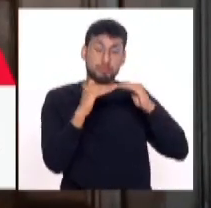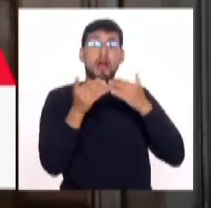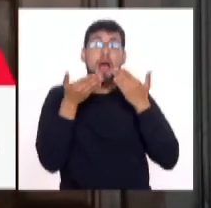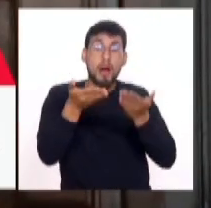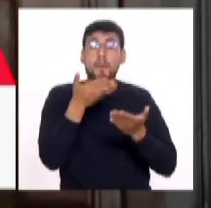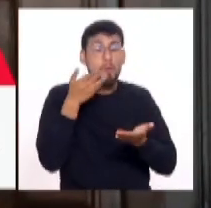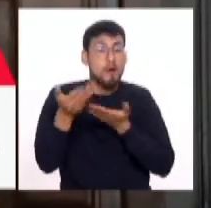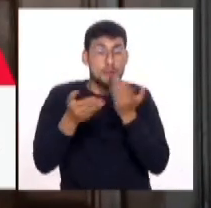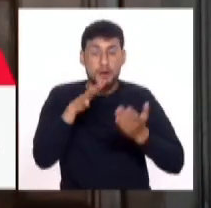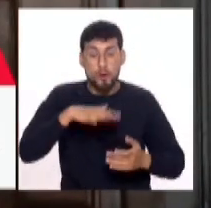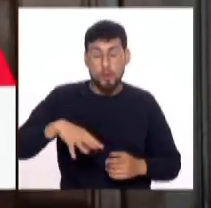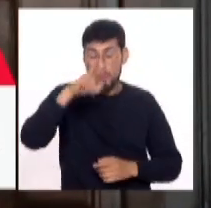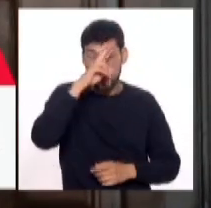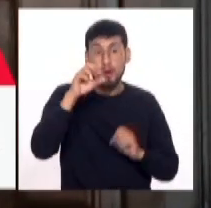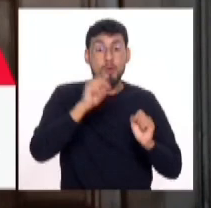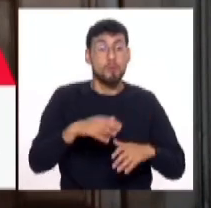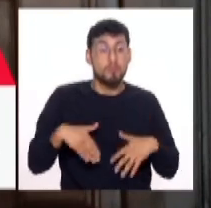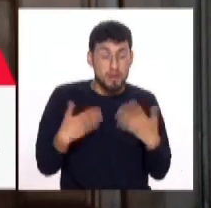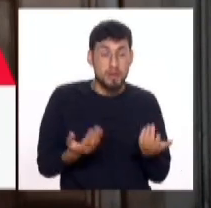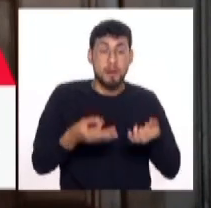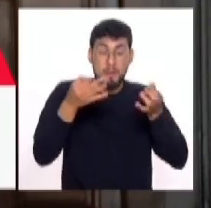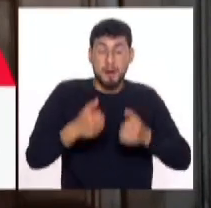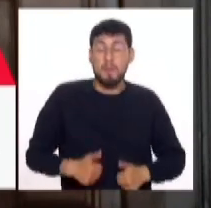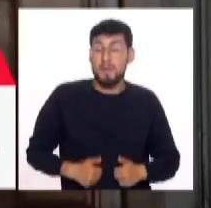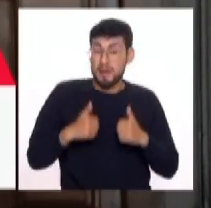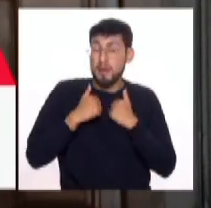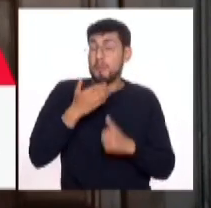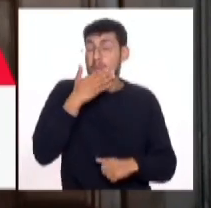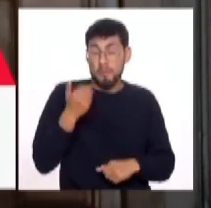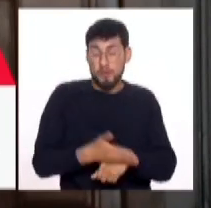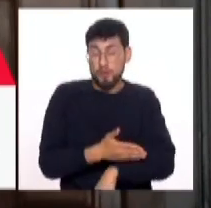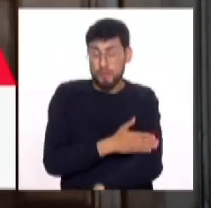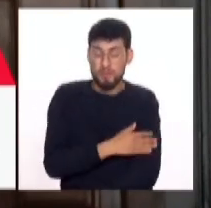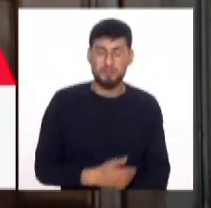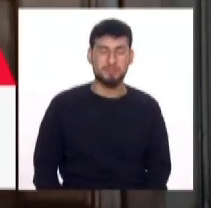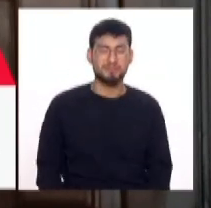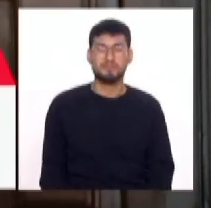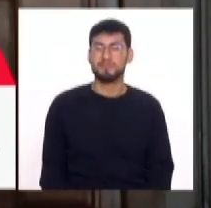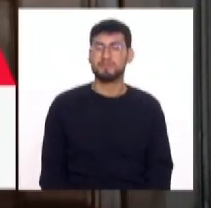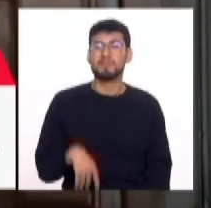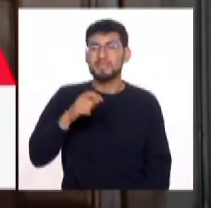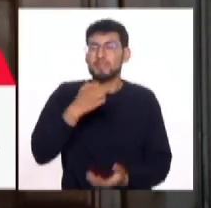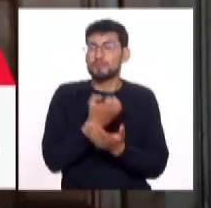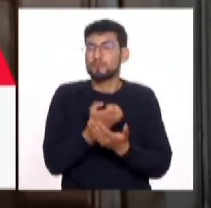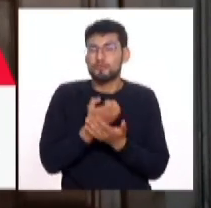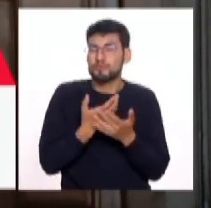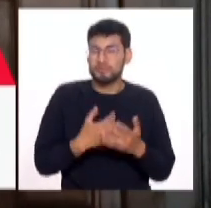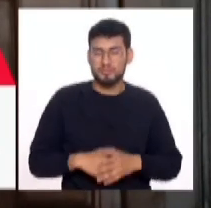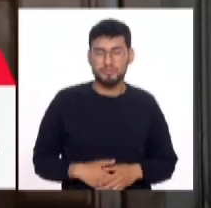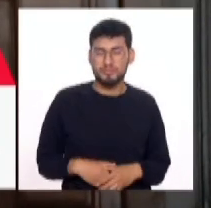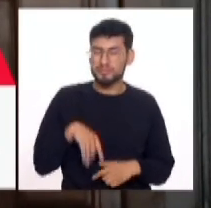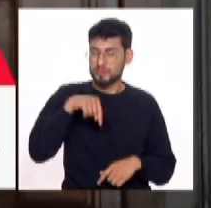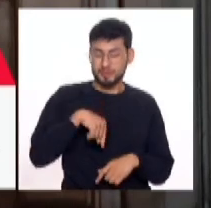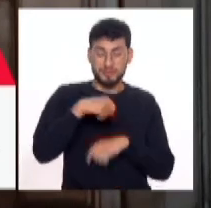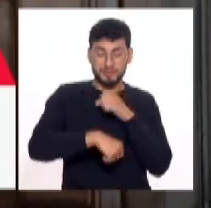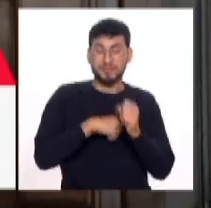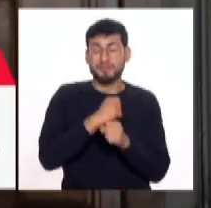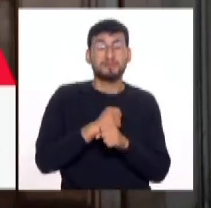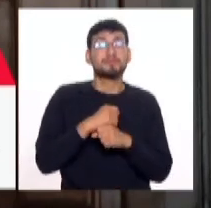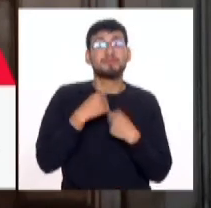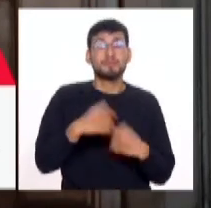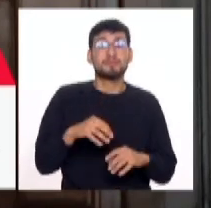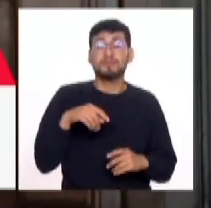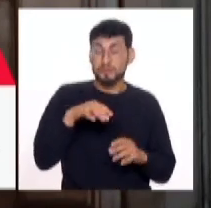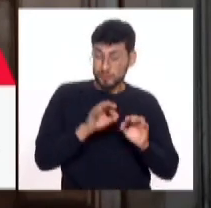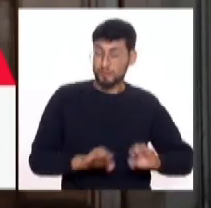mejores servicios a los peruanos para que la calidad de vida se mejore. Bien lo señaló el ministro de Economía, este año hemos logrado levantar